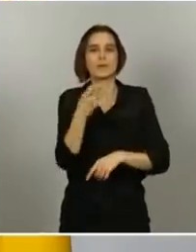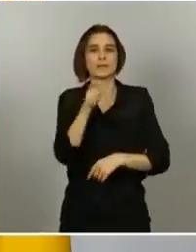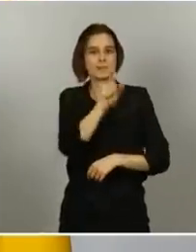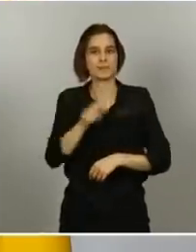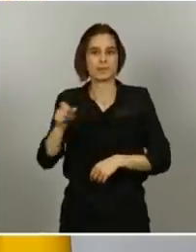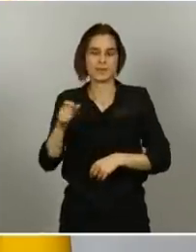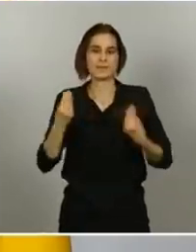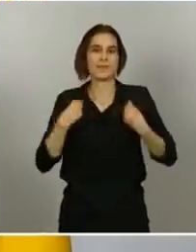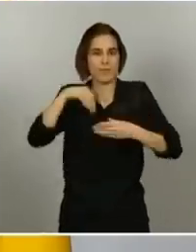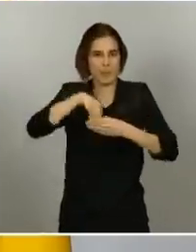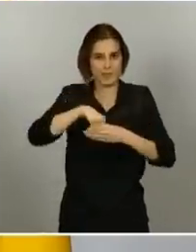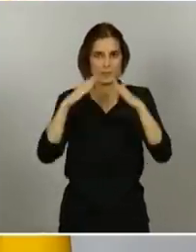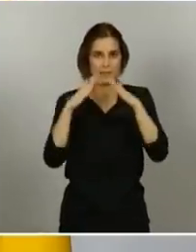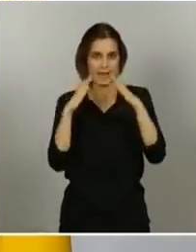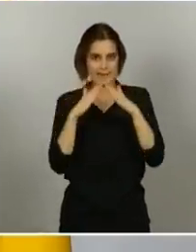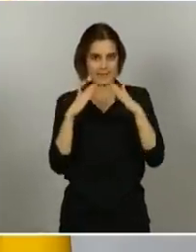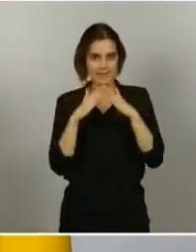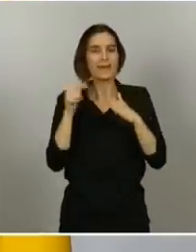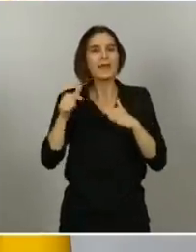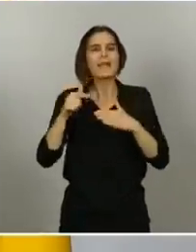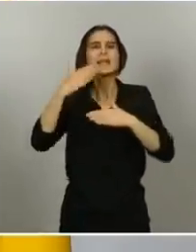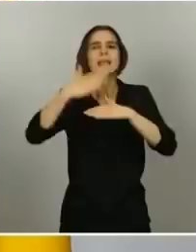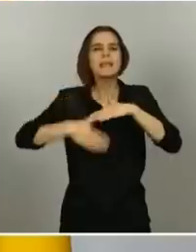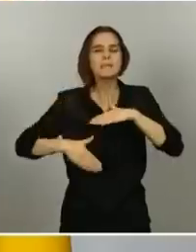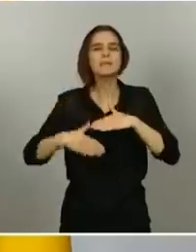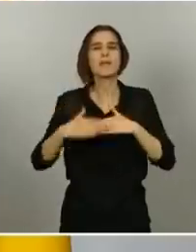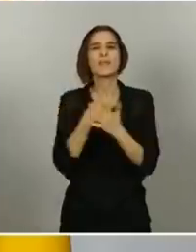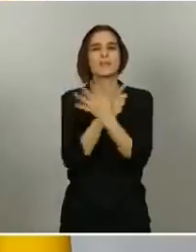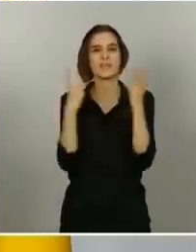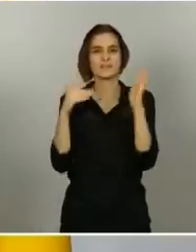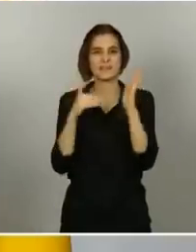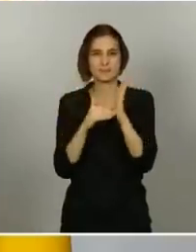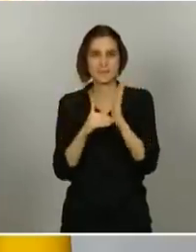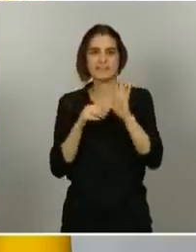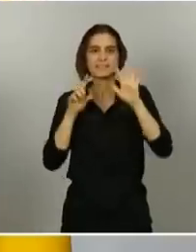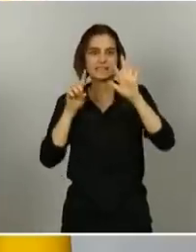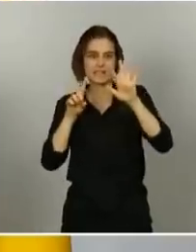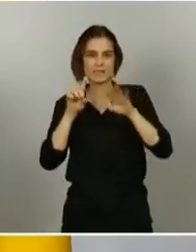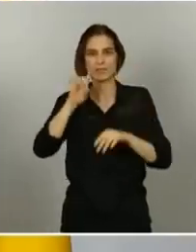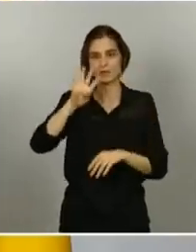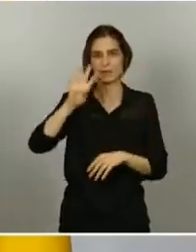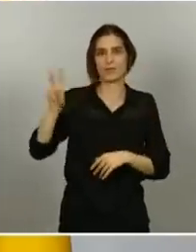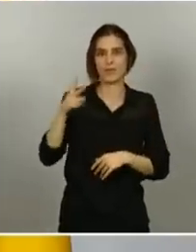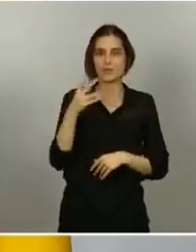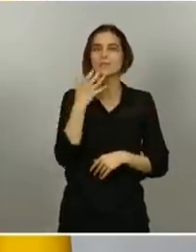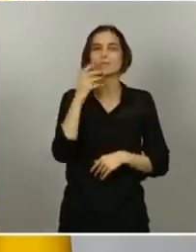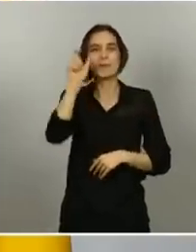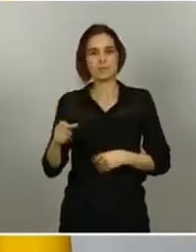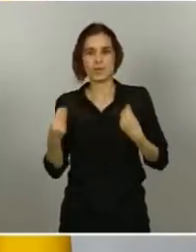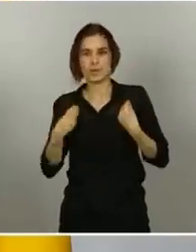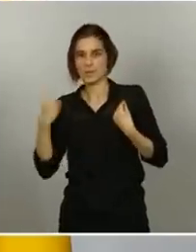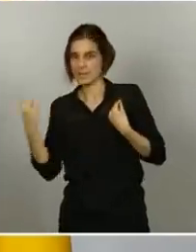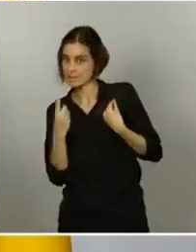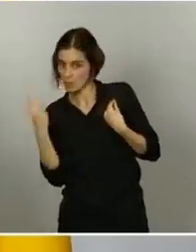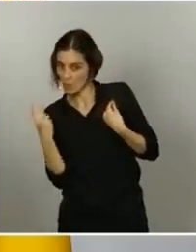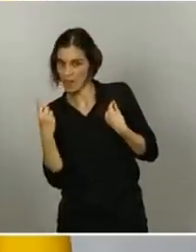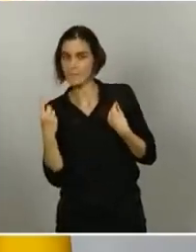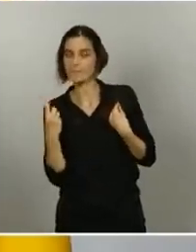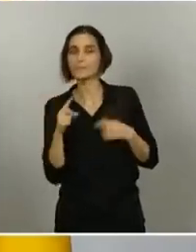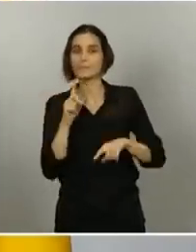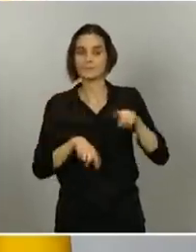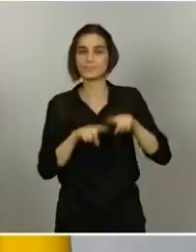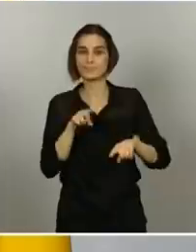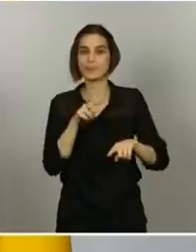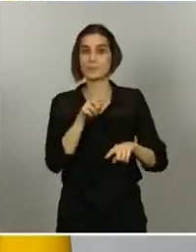o ingreso mínimo é de 16.614 euros para unha persona que viva sola e será incrementando por cada membro adicional